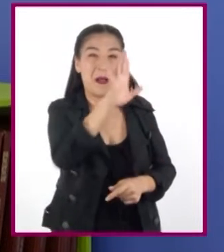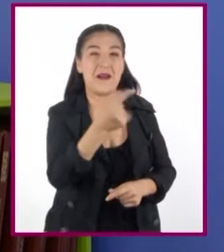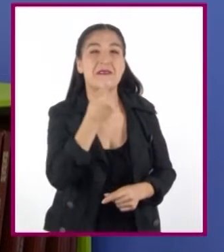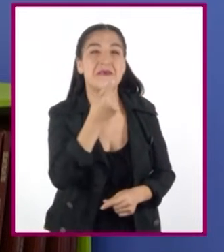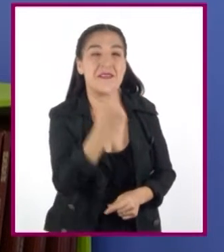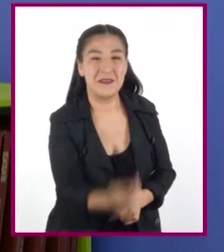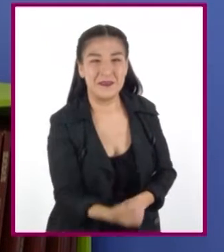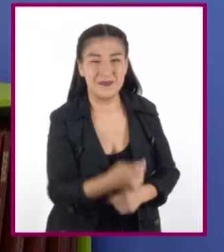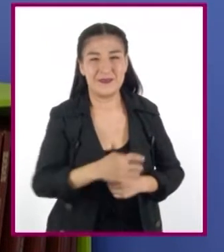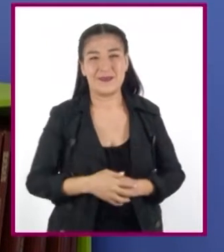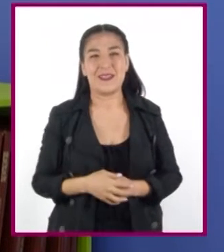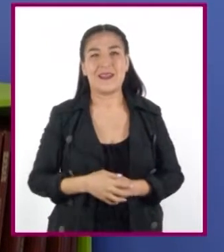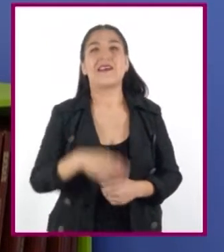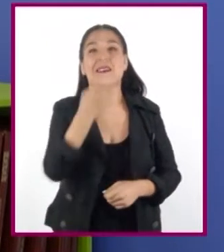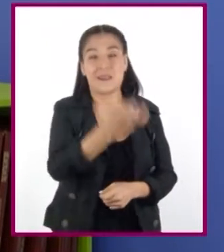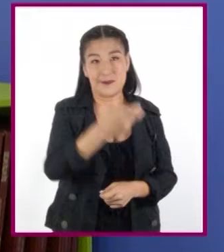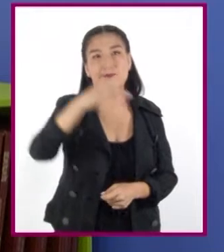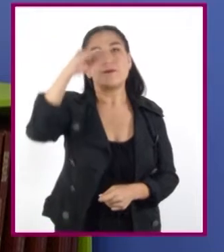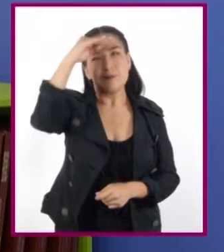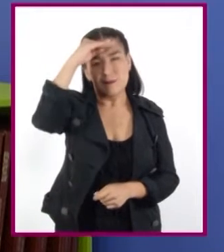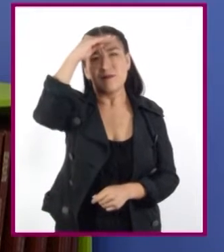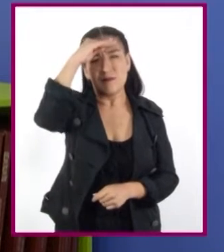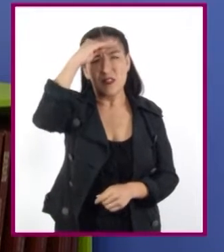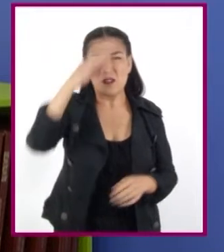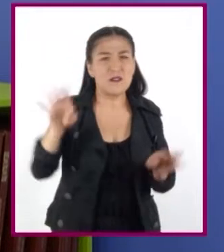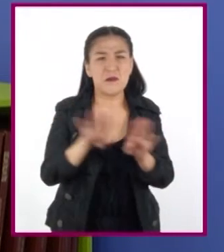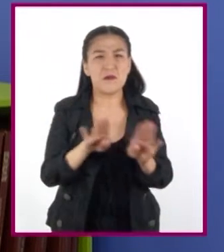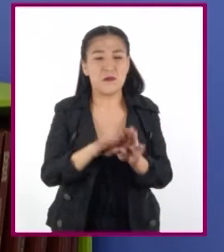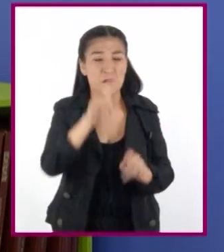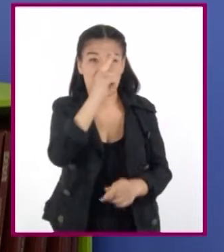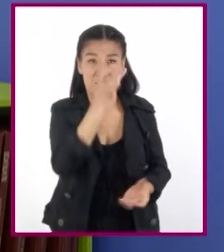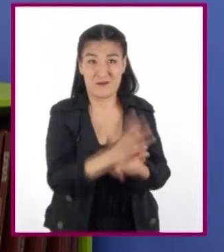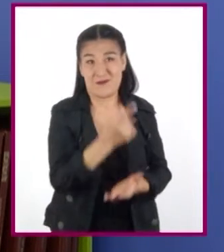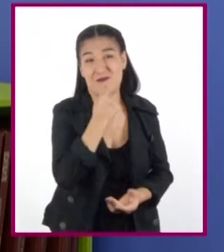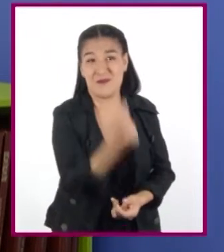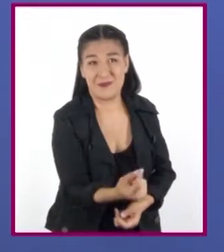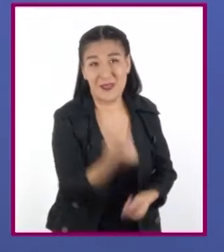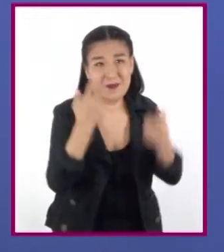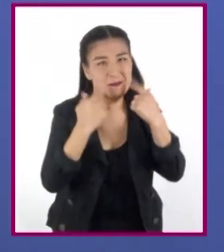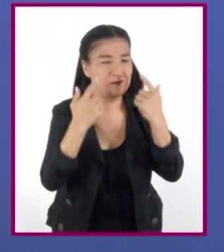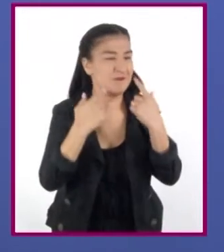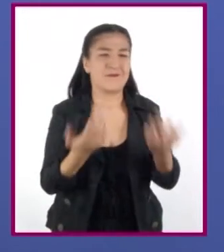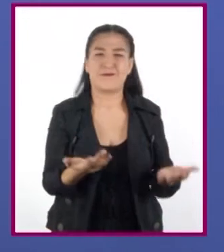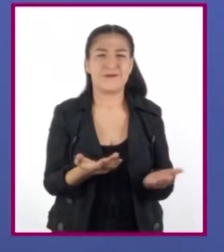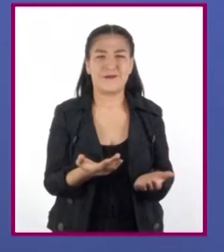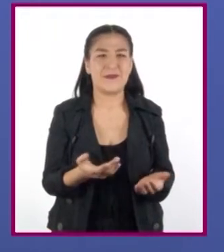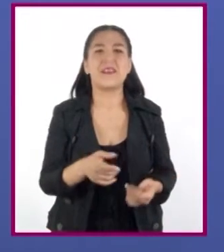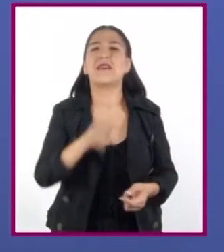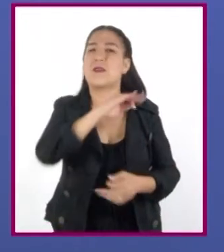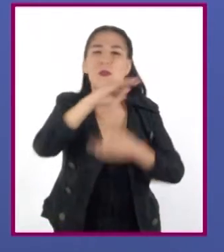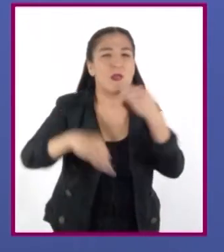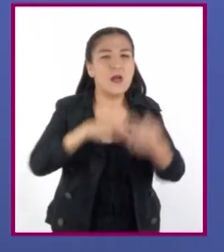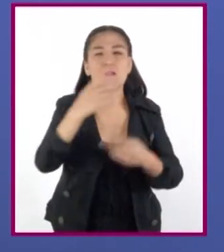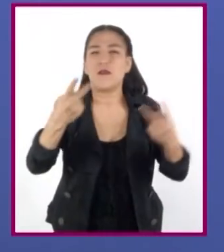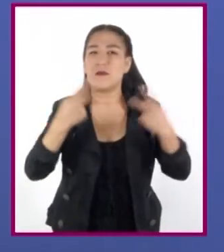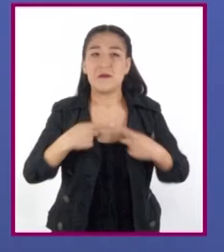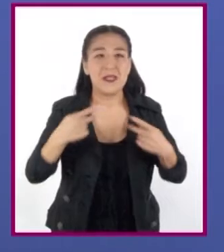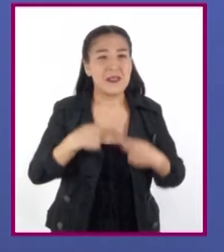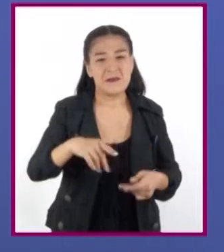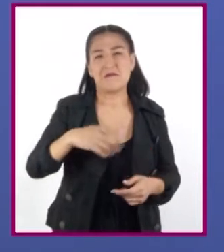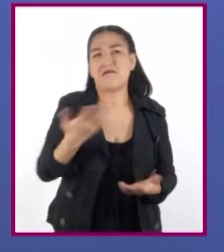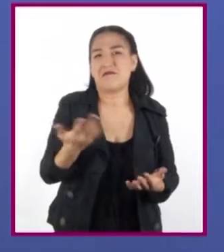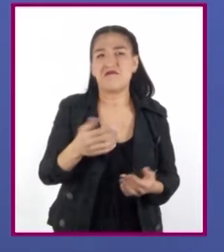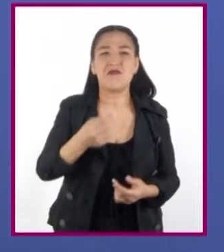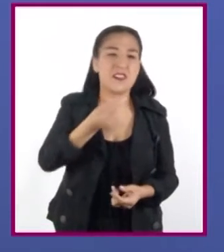llorar. Deberíamos pensar que no solo en la niñez se puede llorar. Toda persona a cualquier